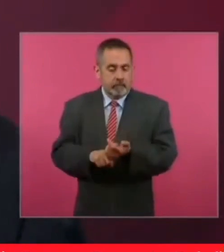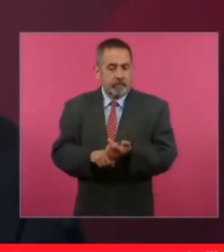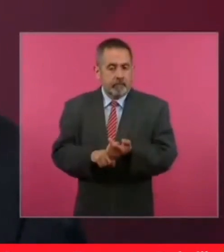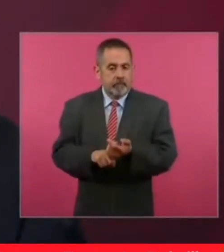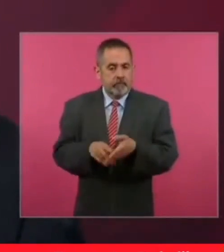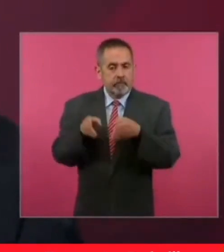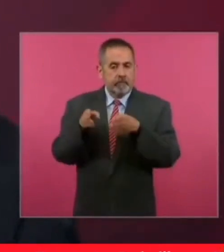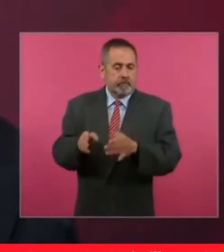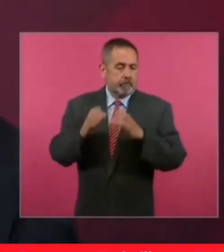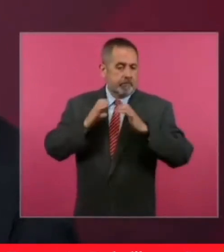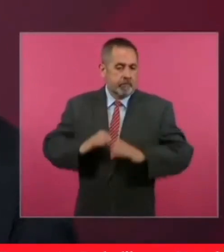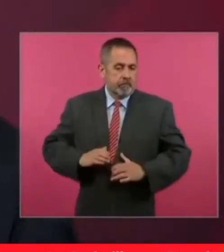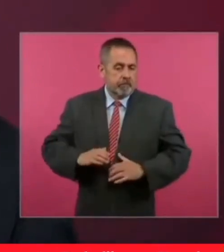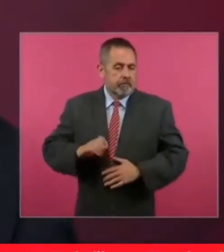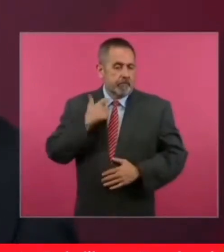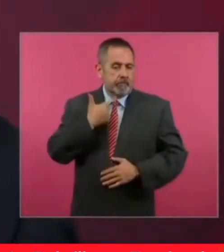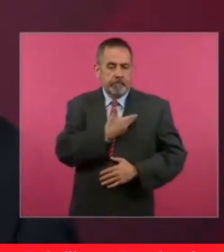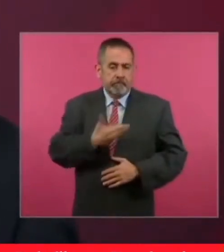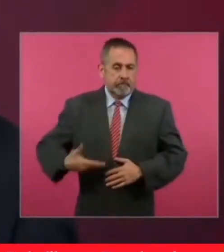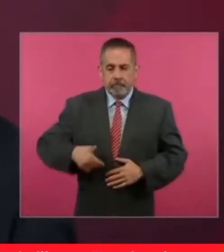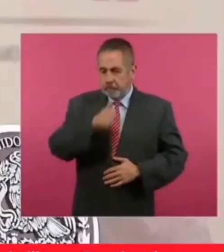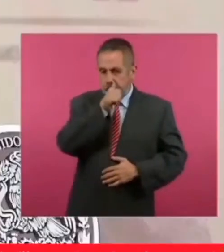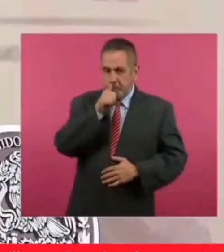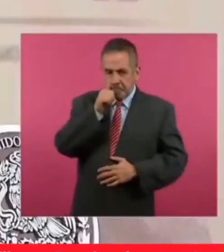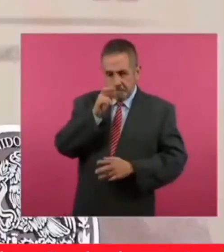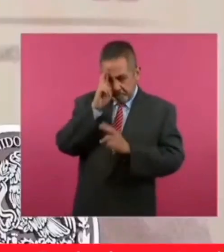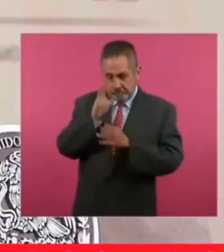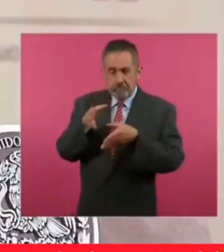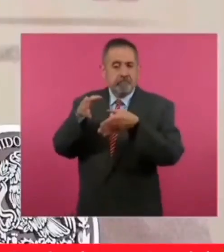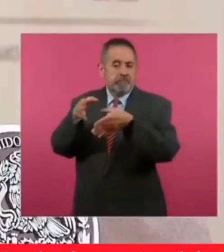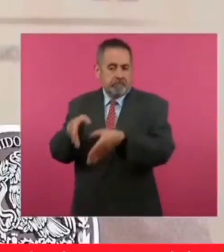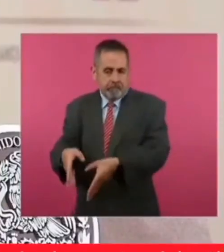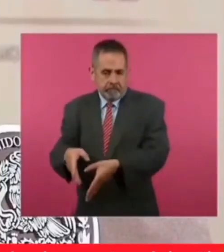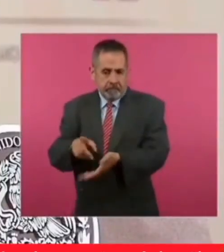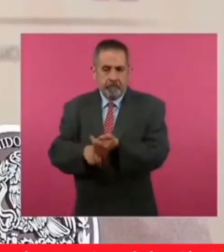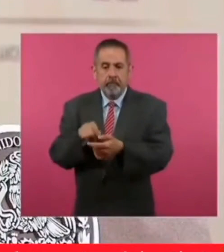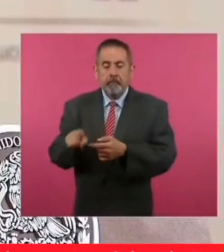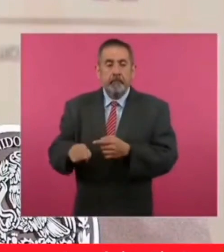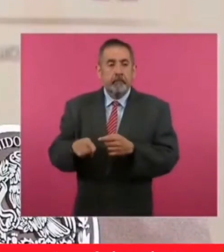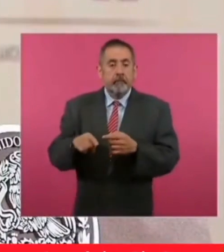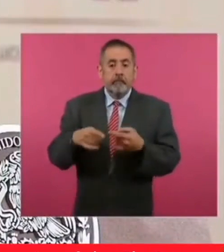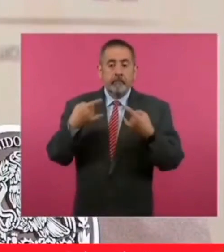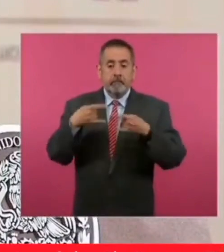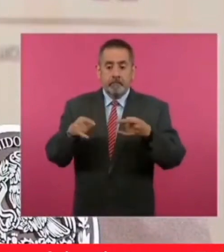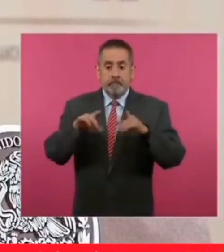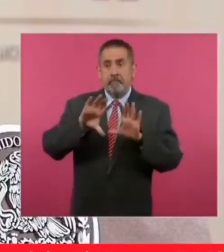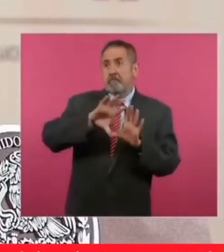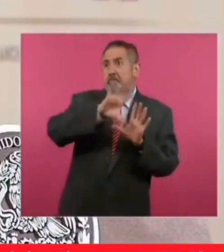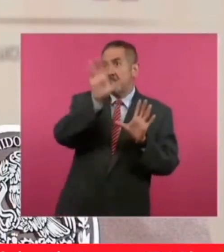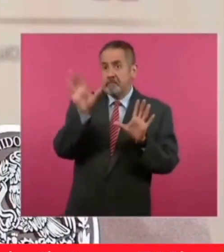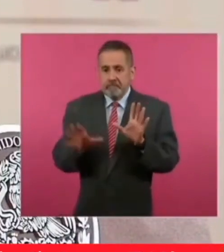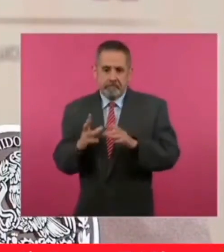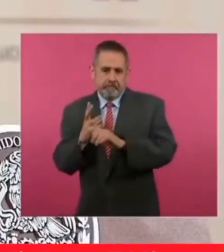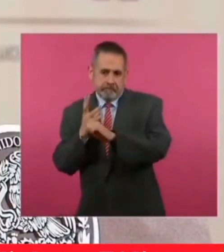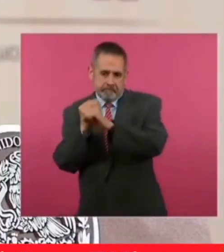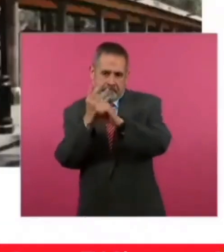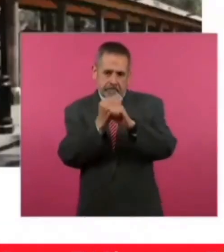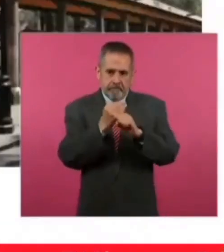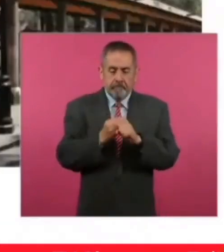del presidente Benito Juárez y en este restauramos su pórtico, la zona de Osarios